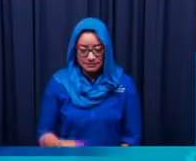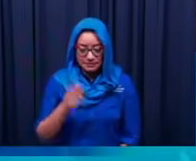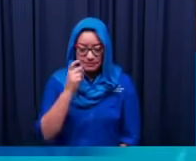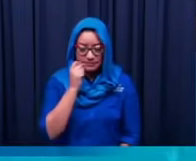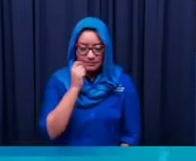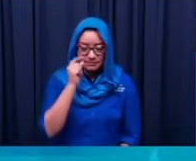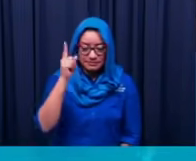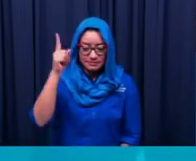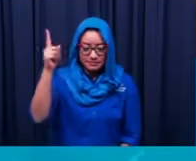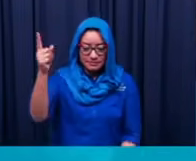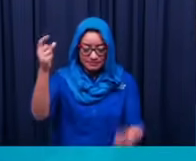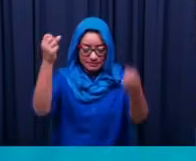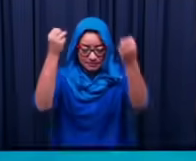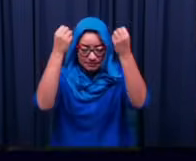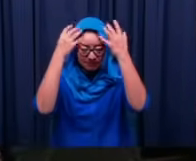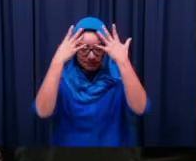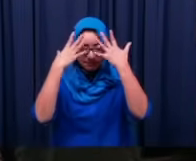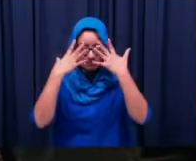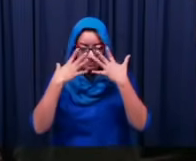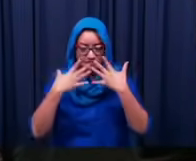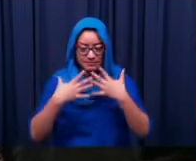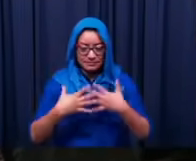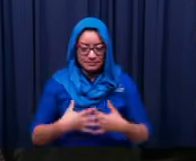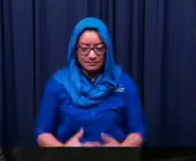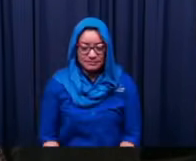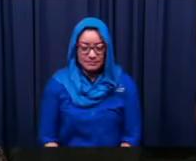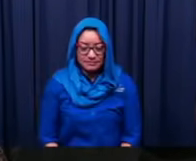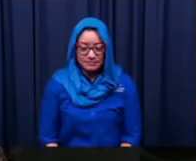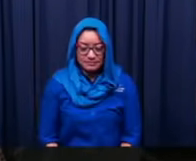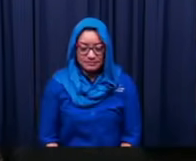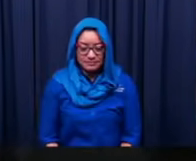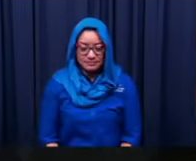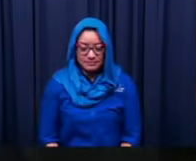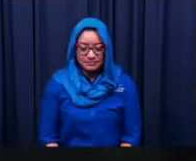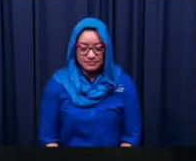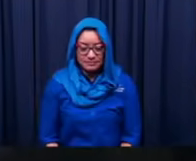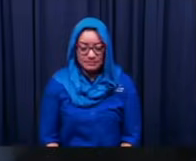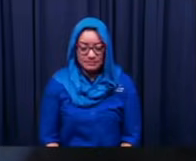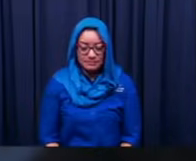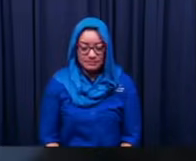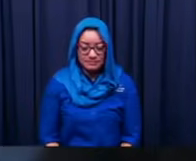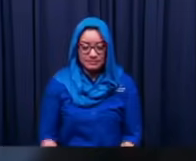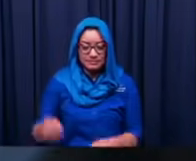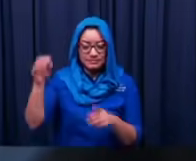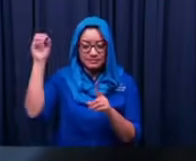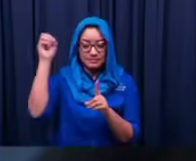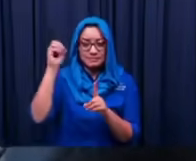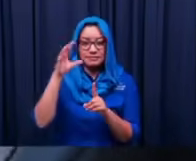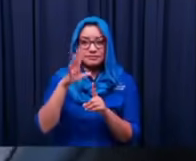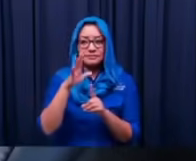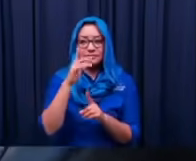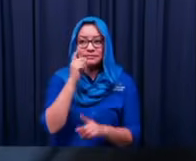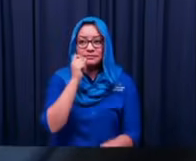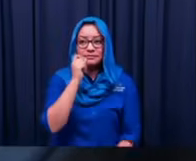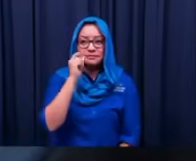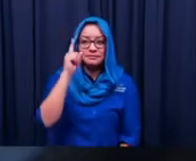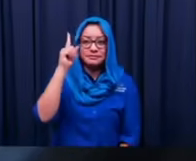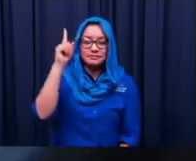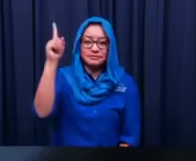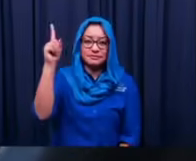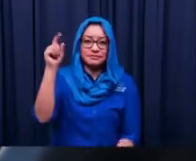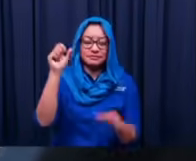Santo Espíritu, para que no den un paso atrás, para que venga la bendición de Dios en sus vidas y que ellos